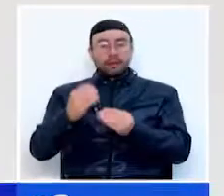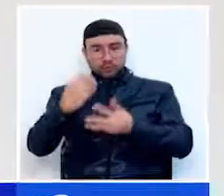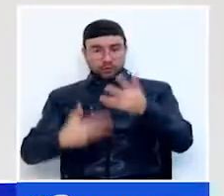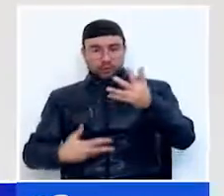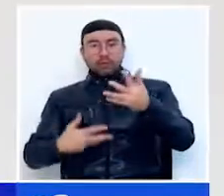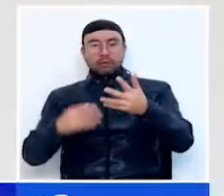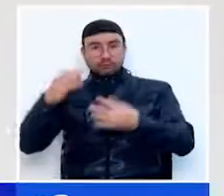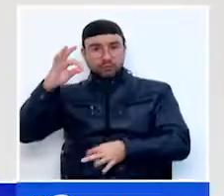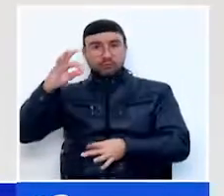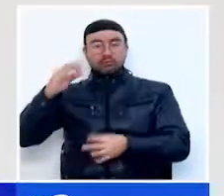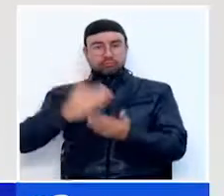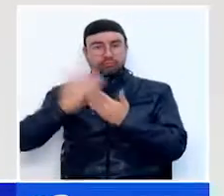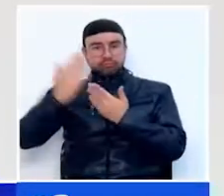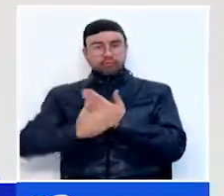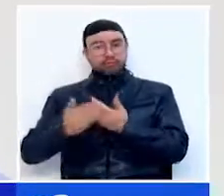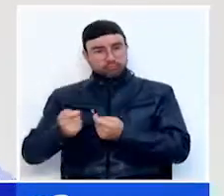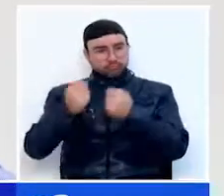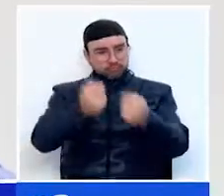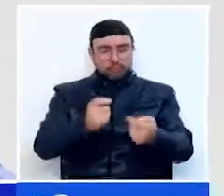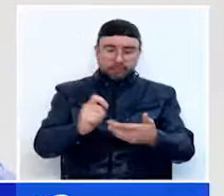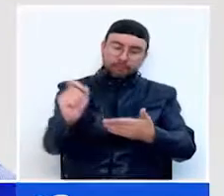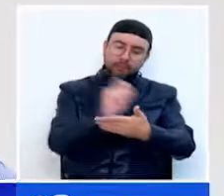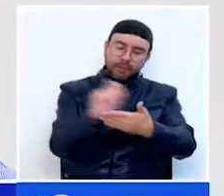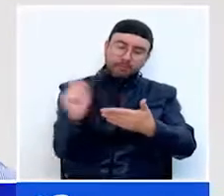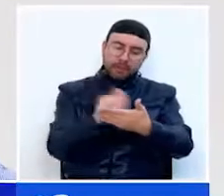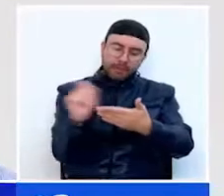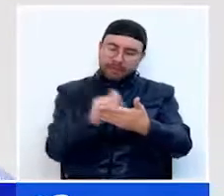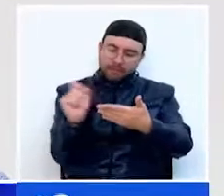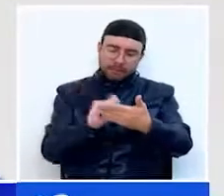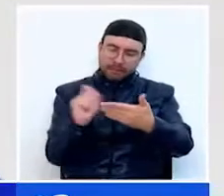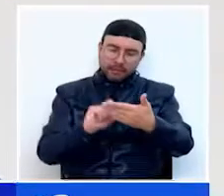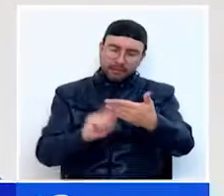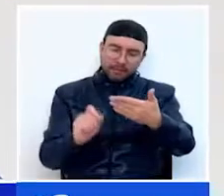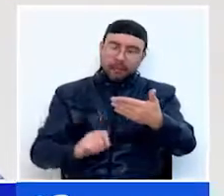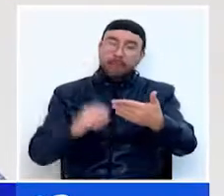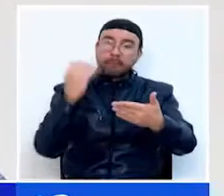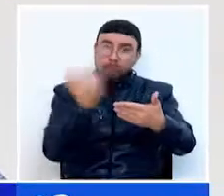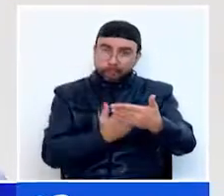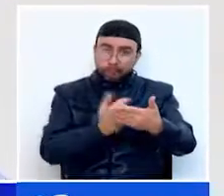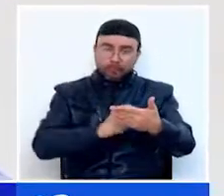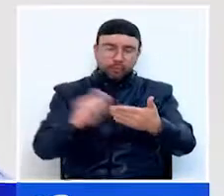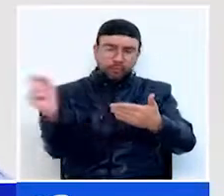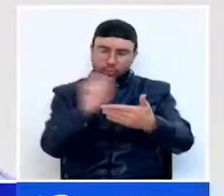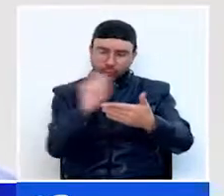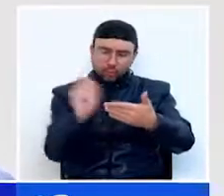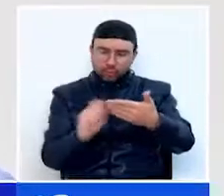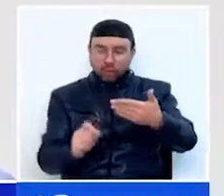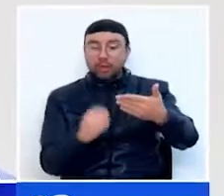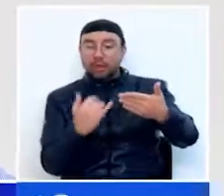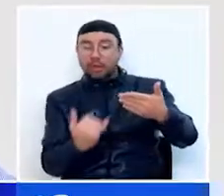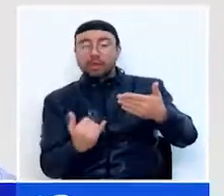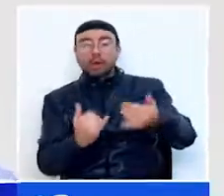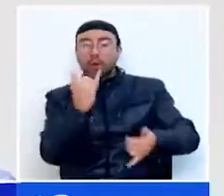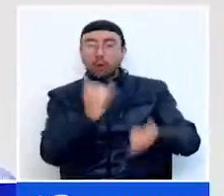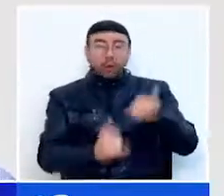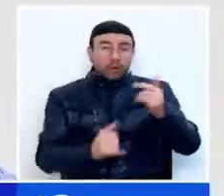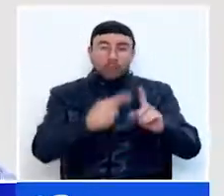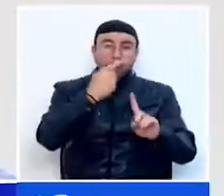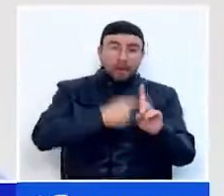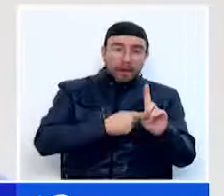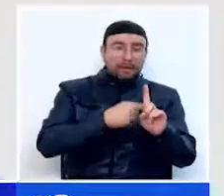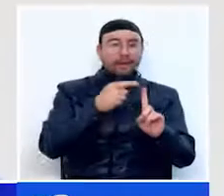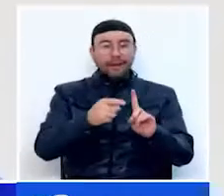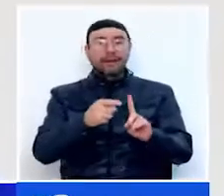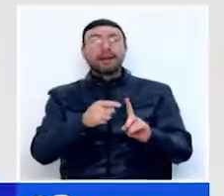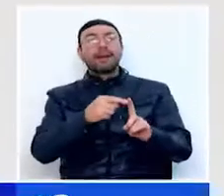damos y anexar en ese formulario en el último mes el servicio del agua o de